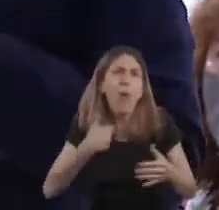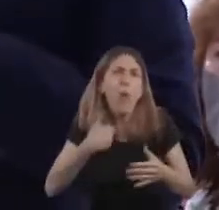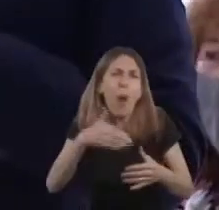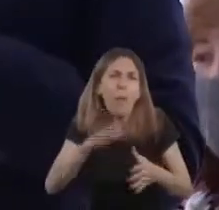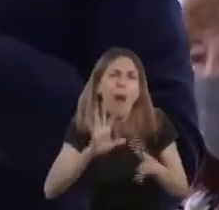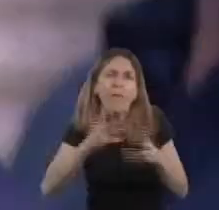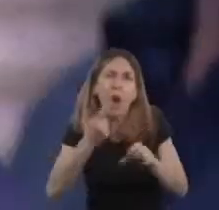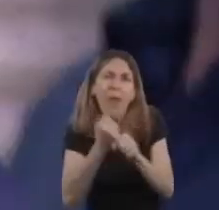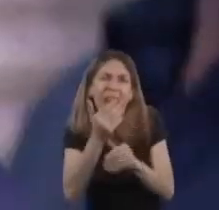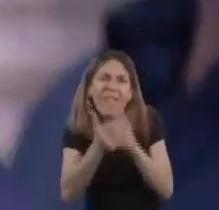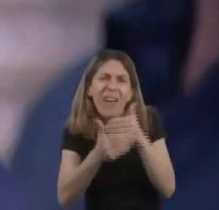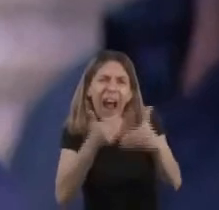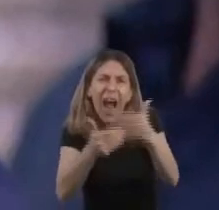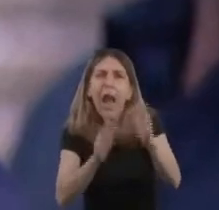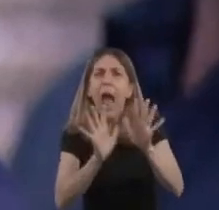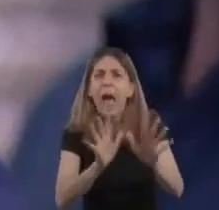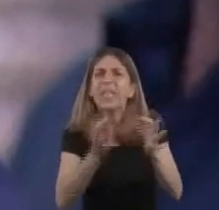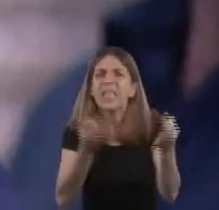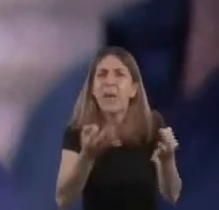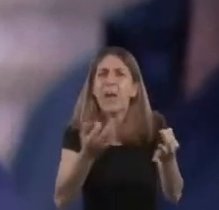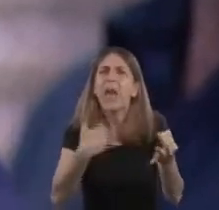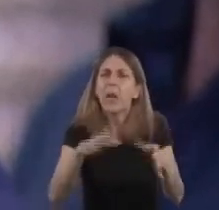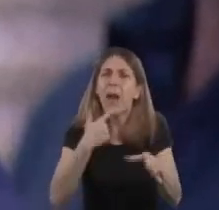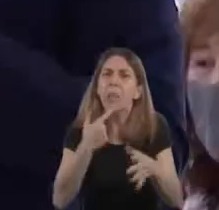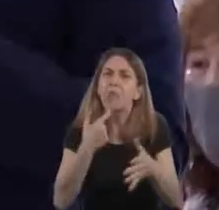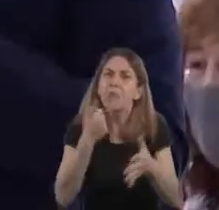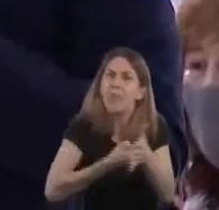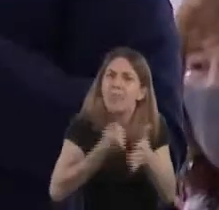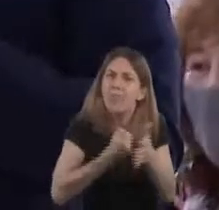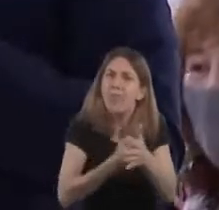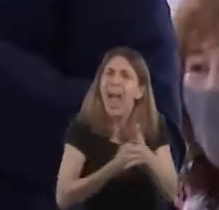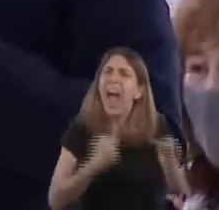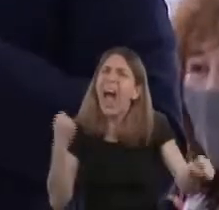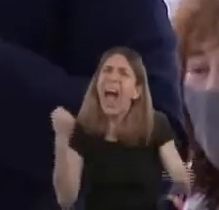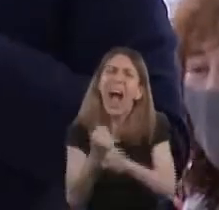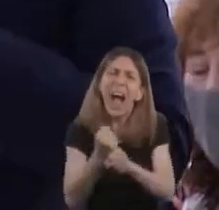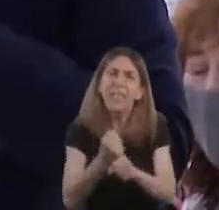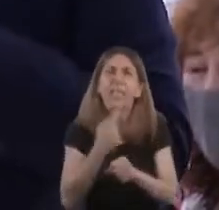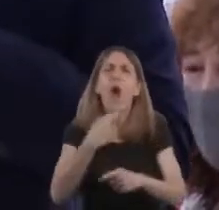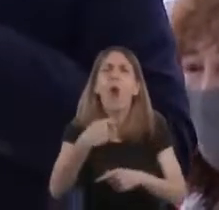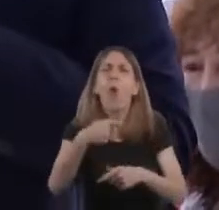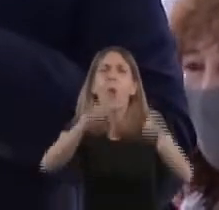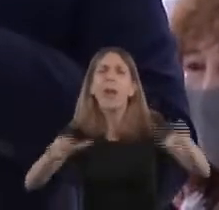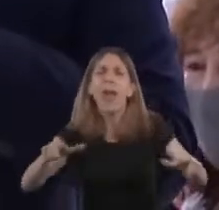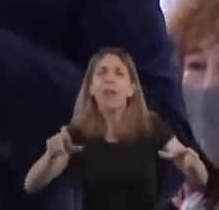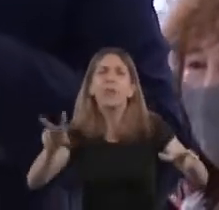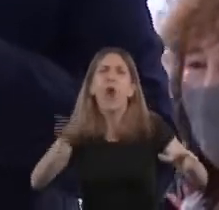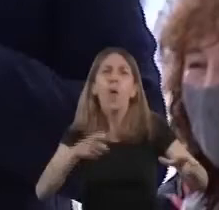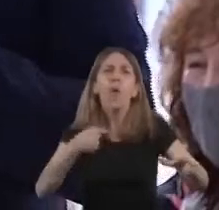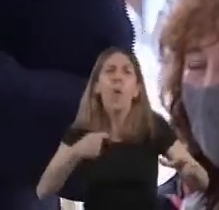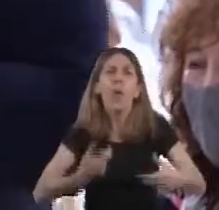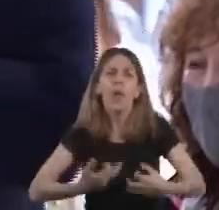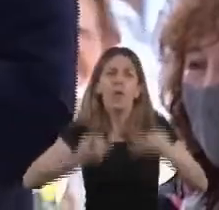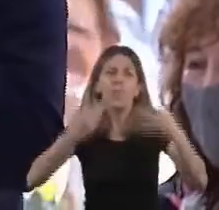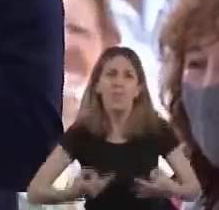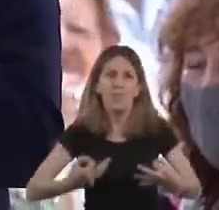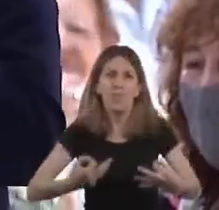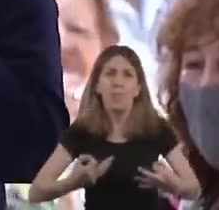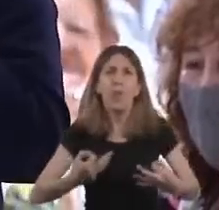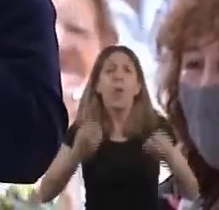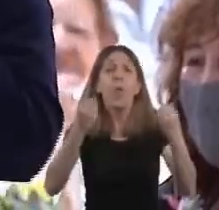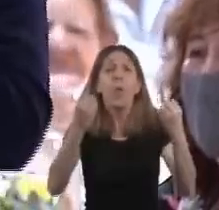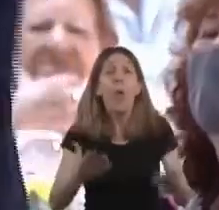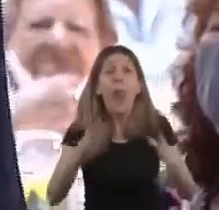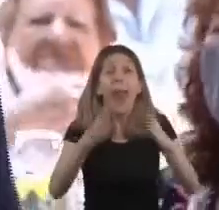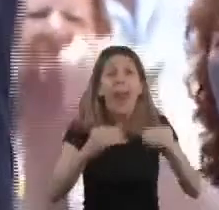camino correcto y vamos a insistir hasta que los jubilados tengan una jubilación digna. Buena